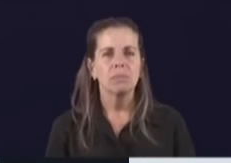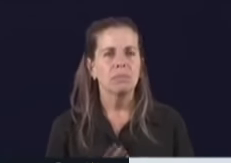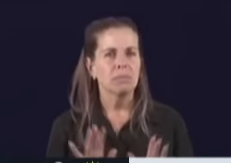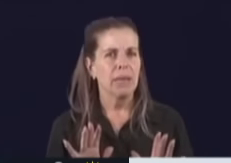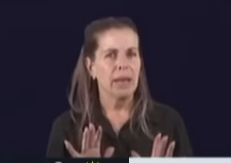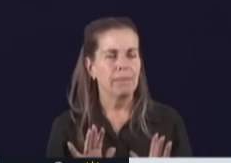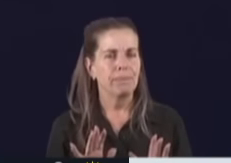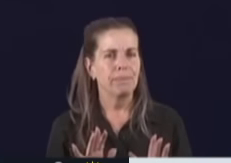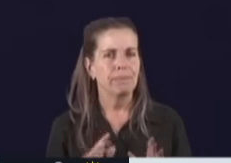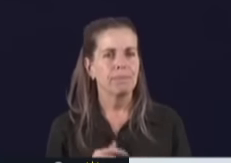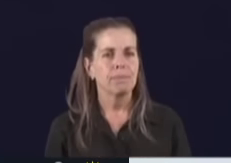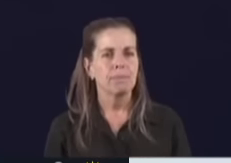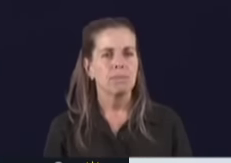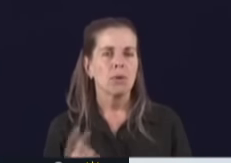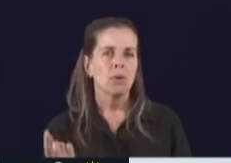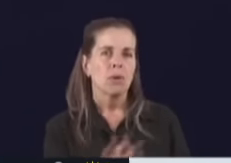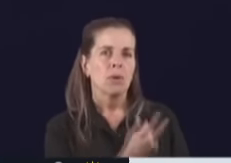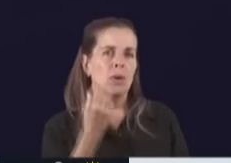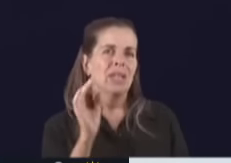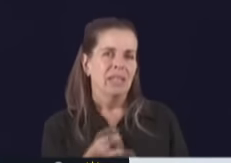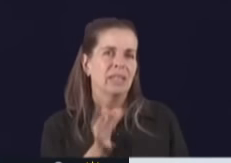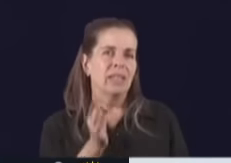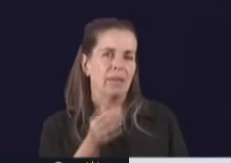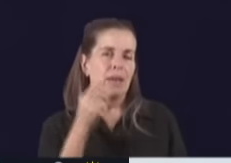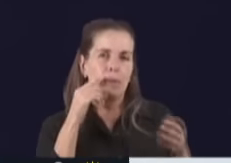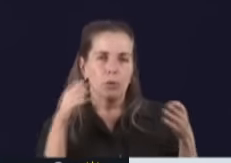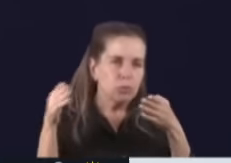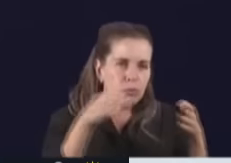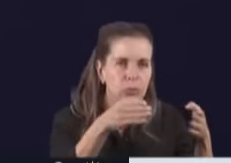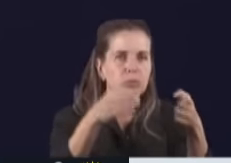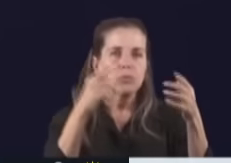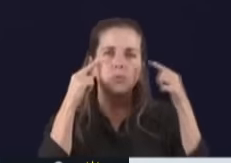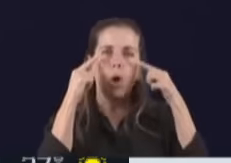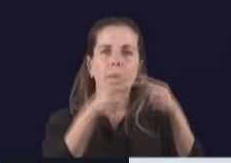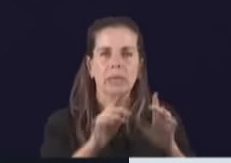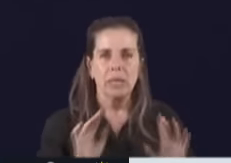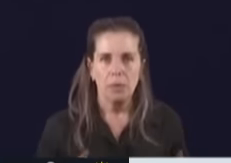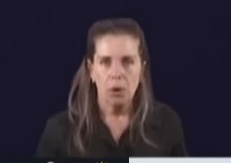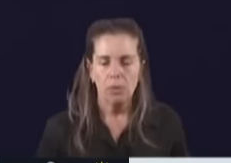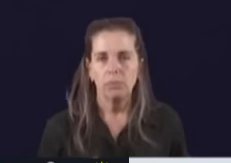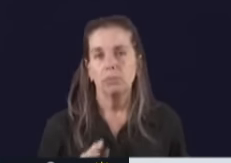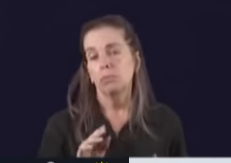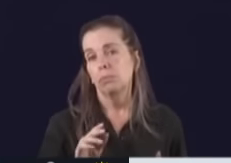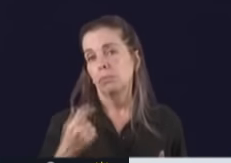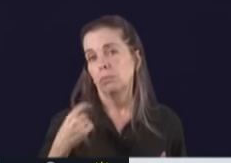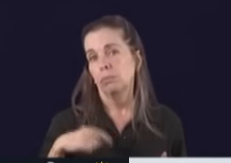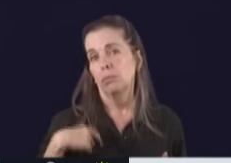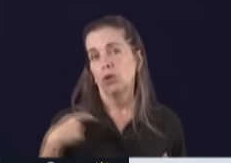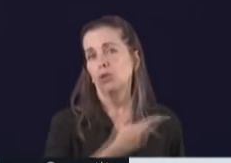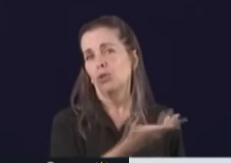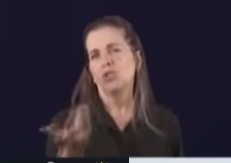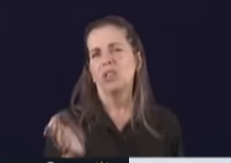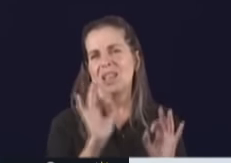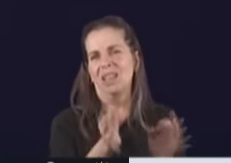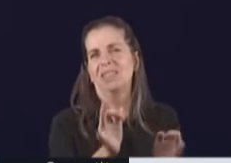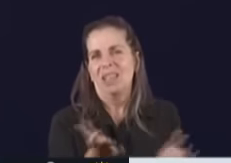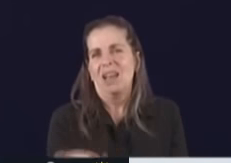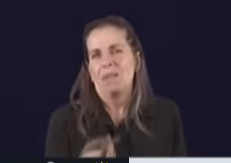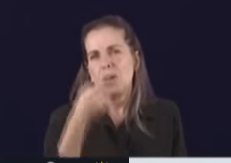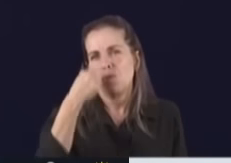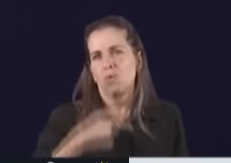bien en claro hacia dónde queremos ir. La sociedad argentina también, ¿no? En las últimas